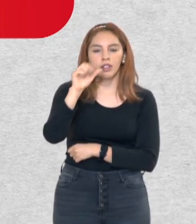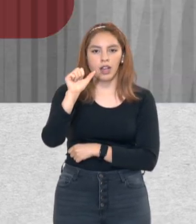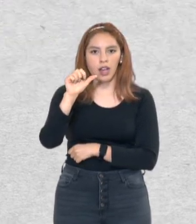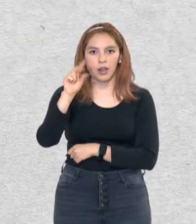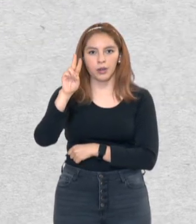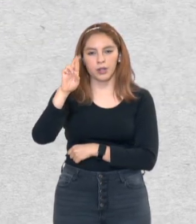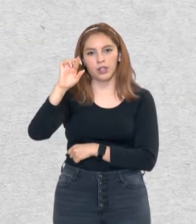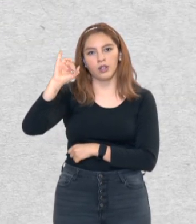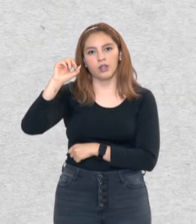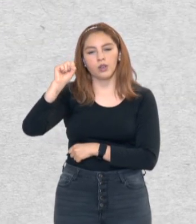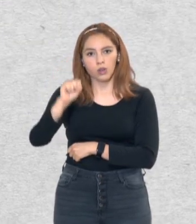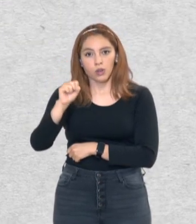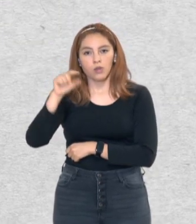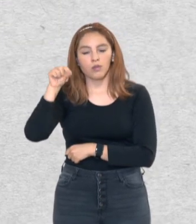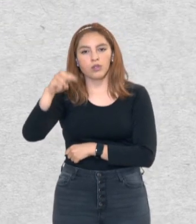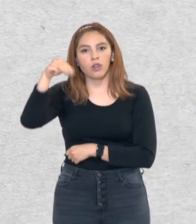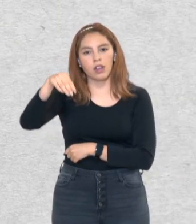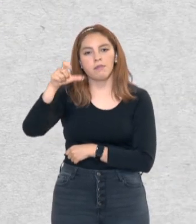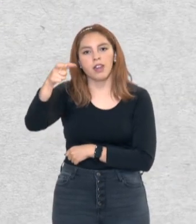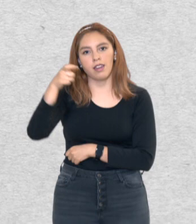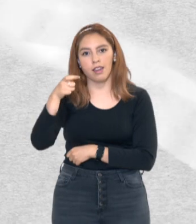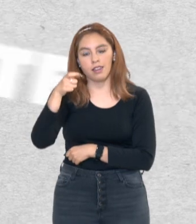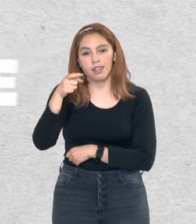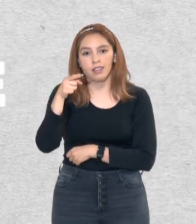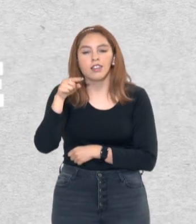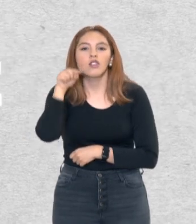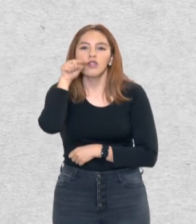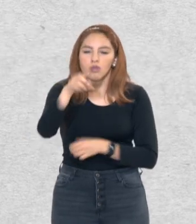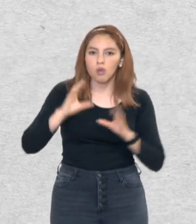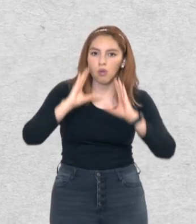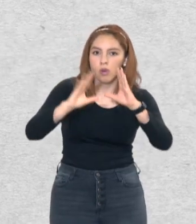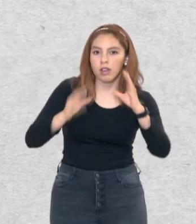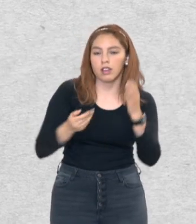slp.coronavirus.mx. Si te cuidas tú, nos cuidamos todos. Por tu